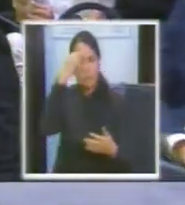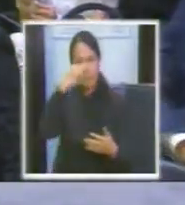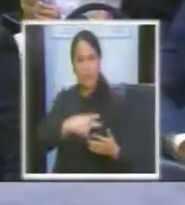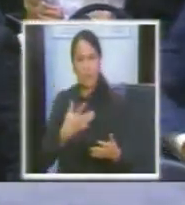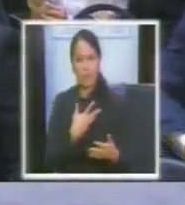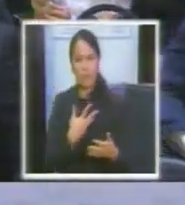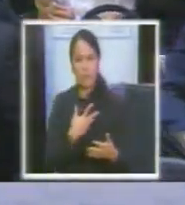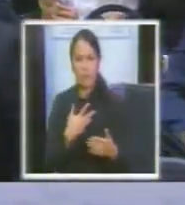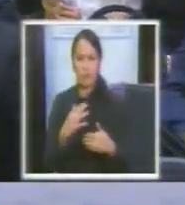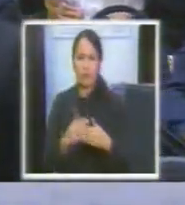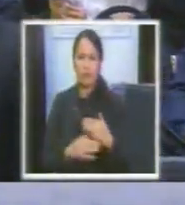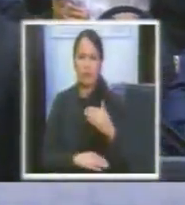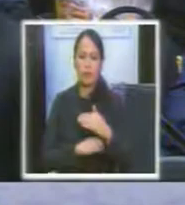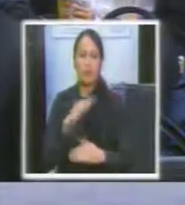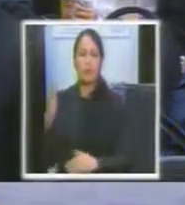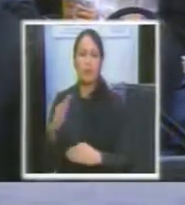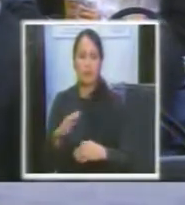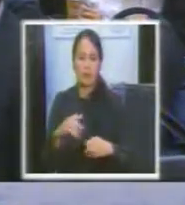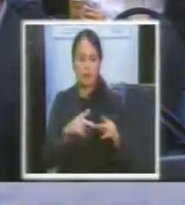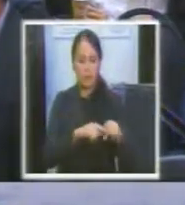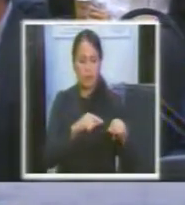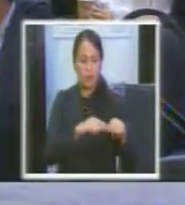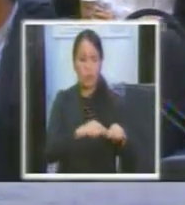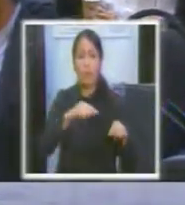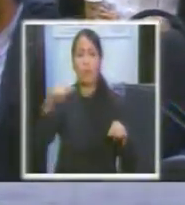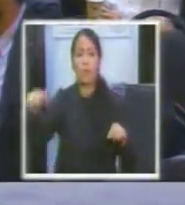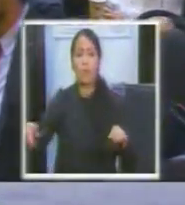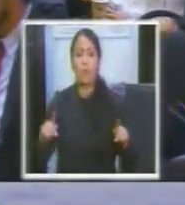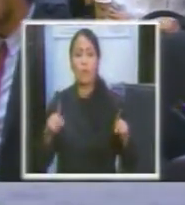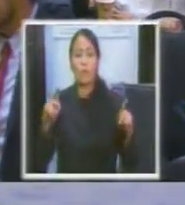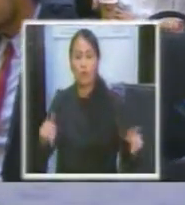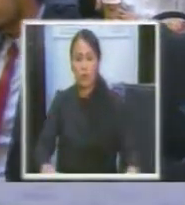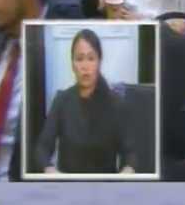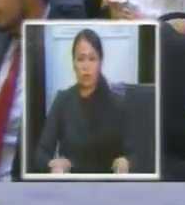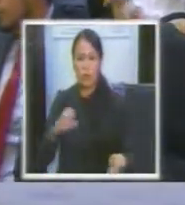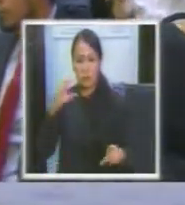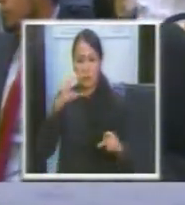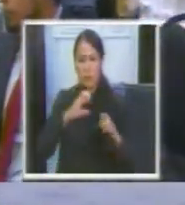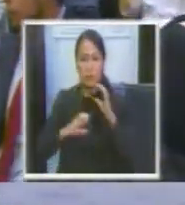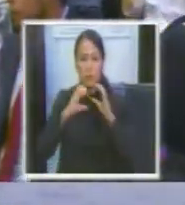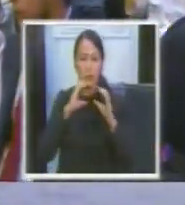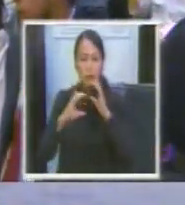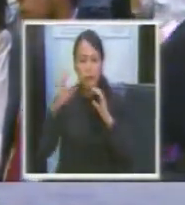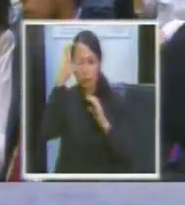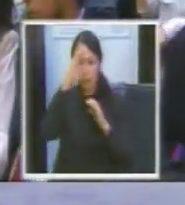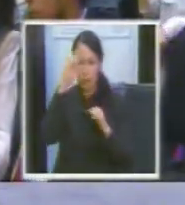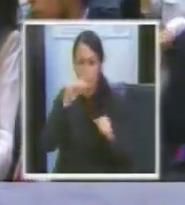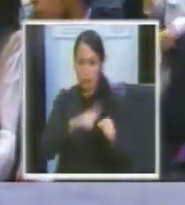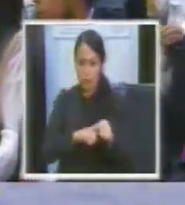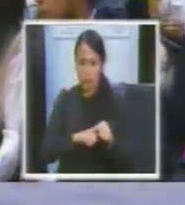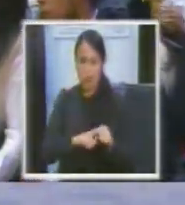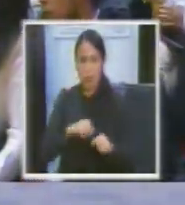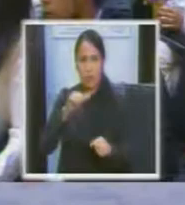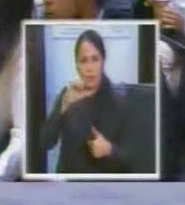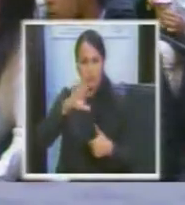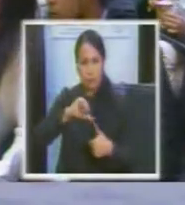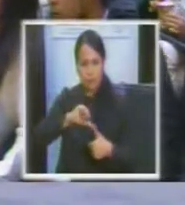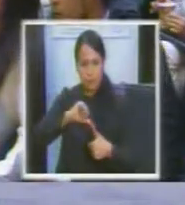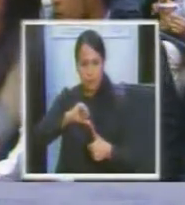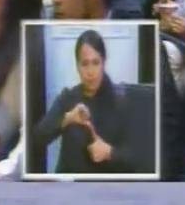la ventaja específica de ser un puente de comunicación cultural y geoestratégico entre América del Norte y América